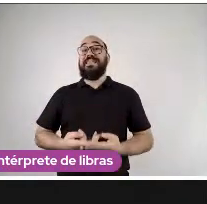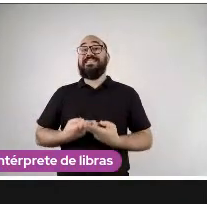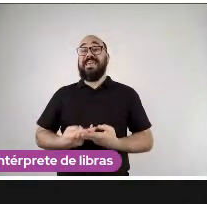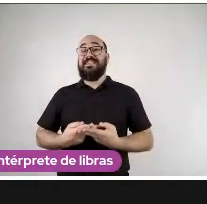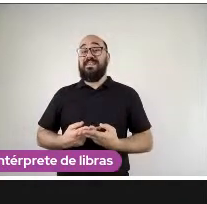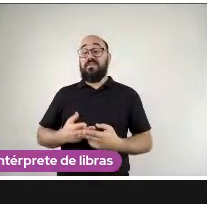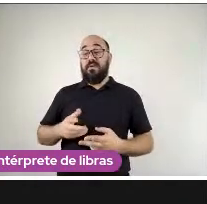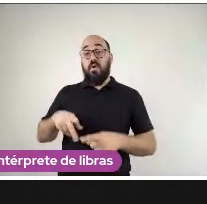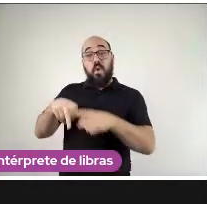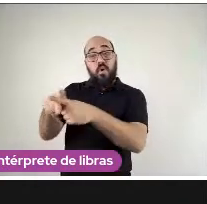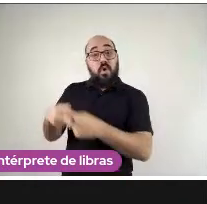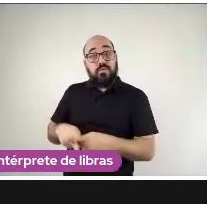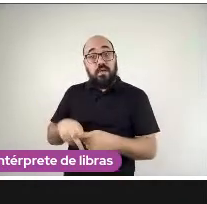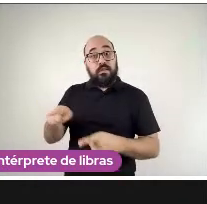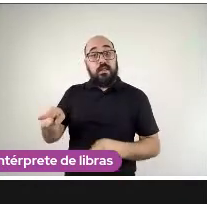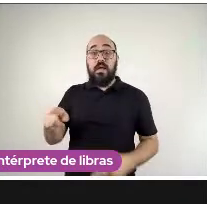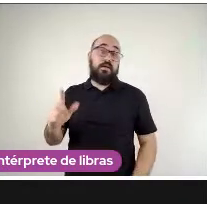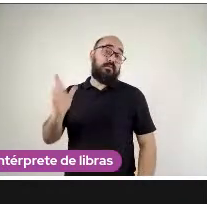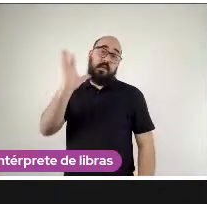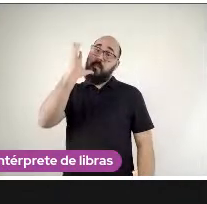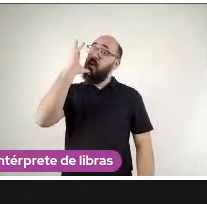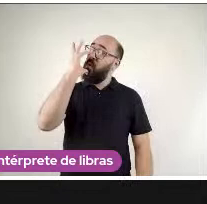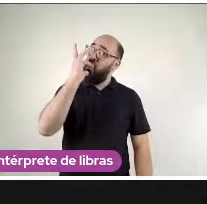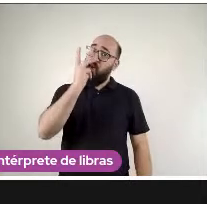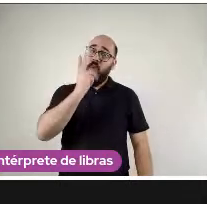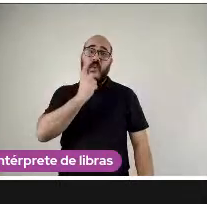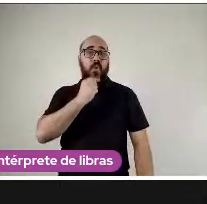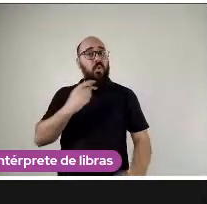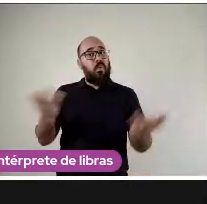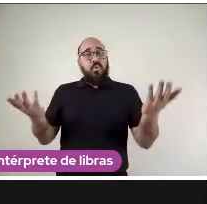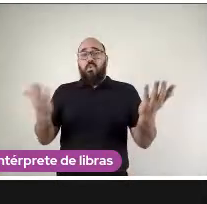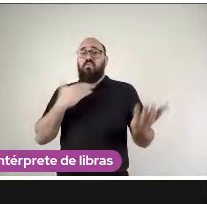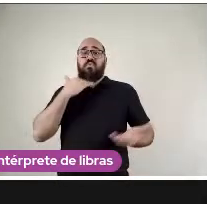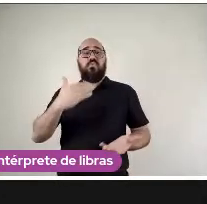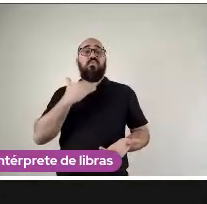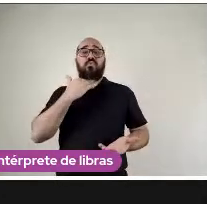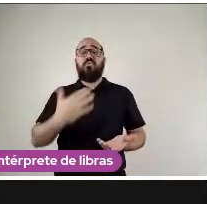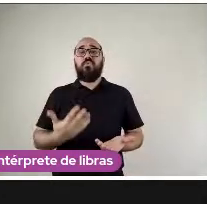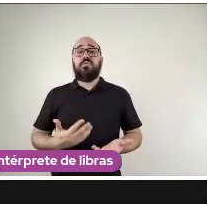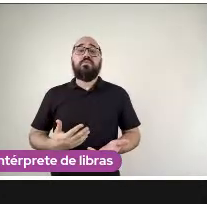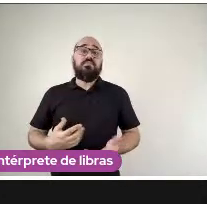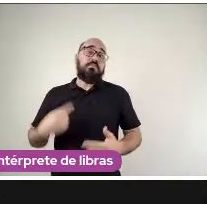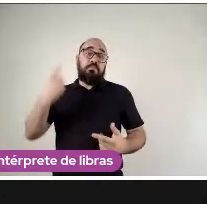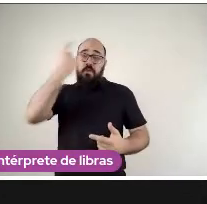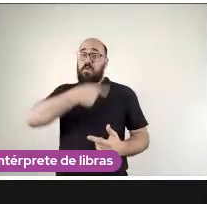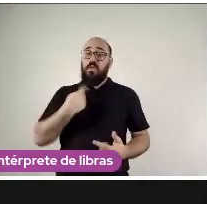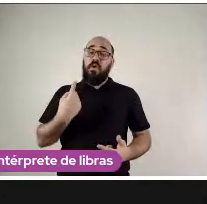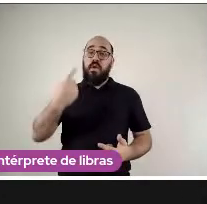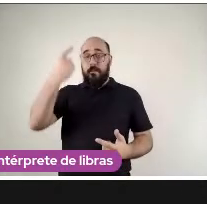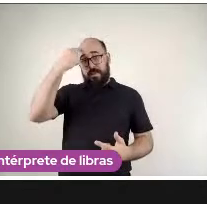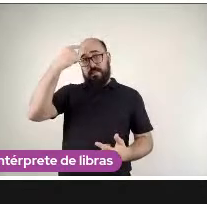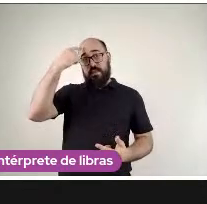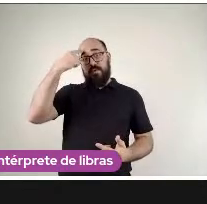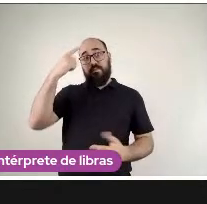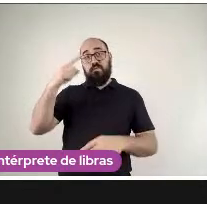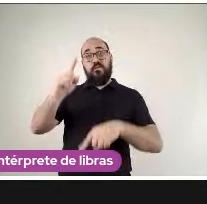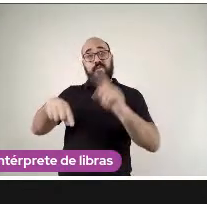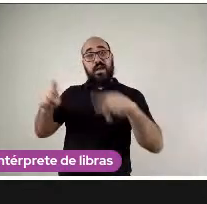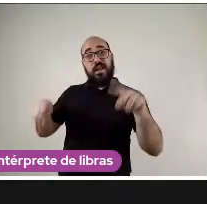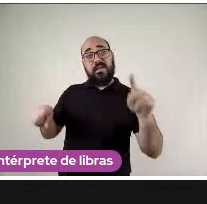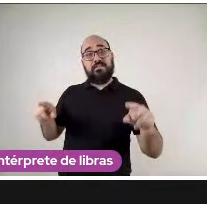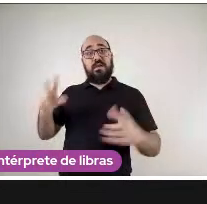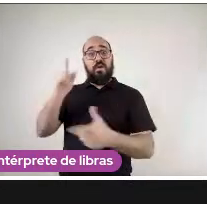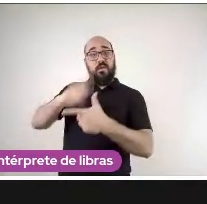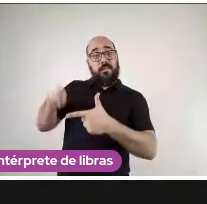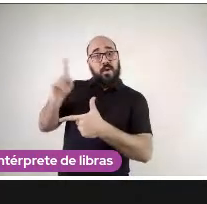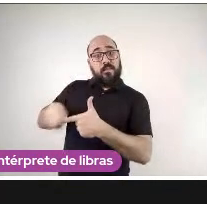Siempre tenemos lo primero que protegerlos. Aquí, como podéis ver, están los frutos de Posidonia.